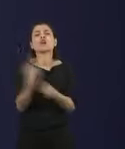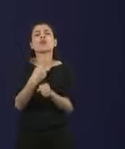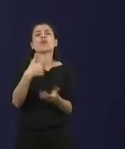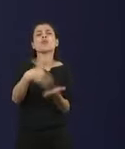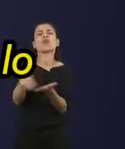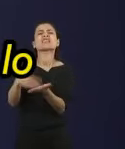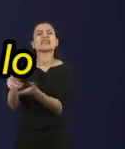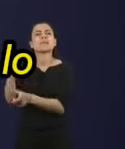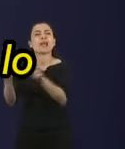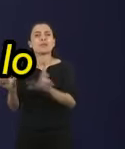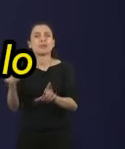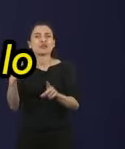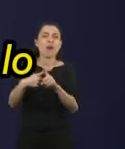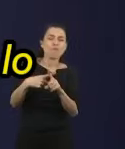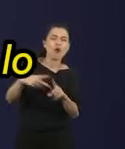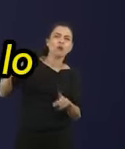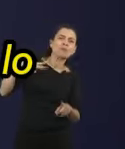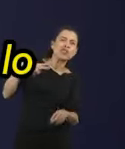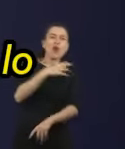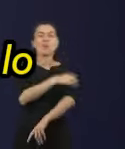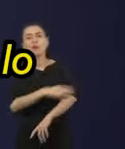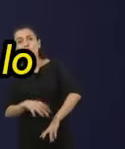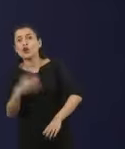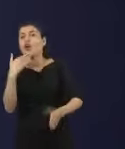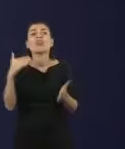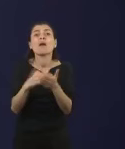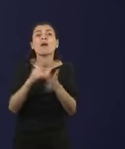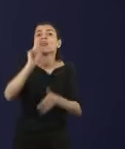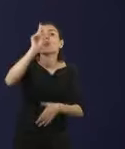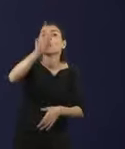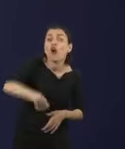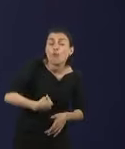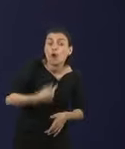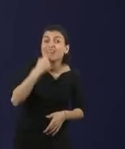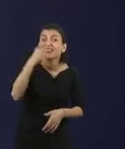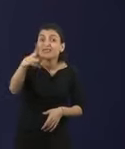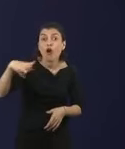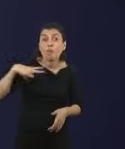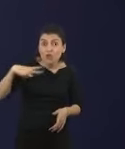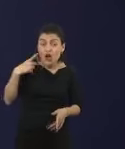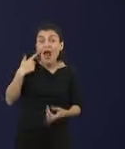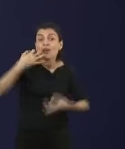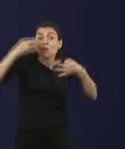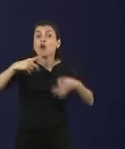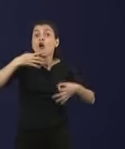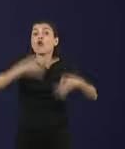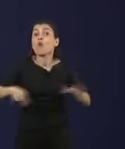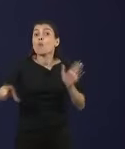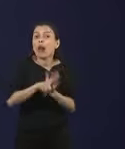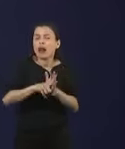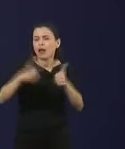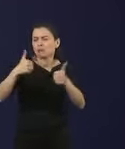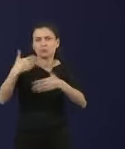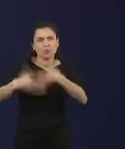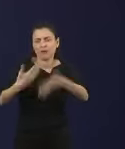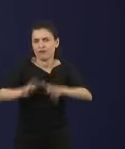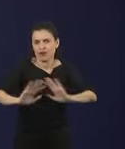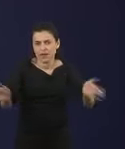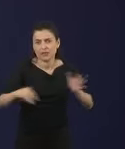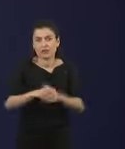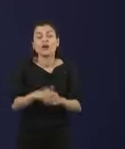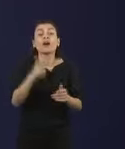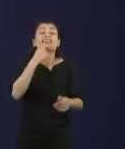necesariamente malo no en tanto y en cuanto el dinero lo hayas ganado en buena ley eh Y en tal caso si determinados